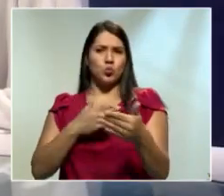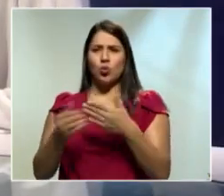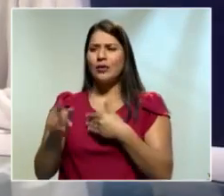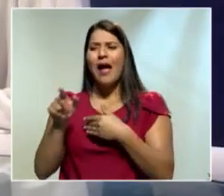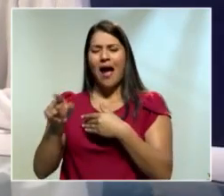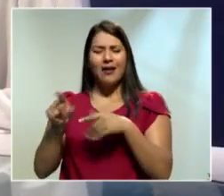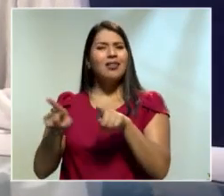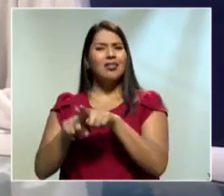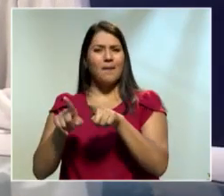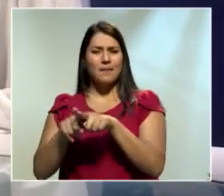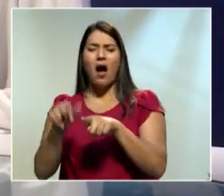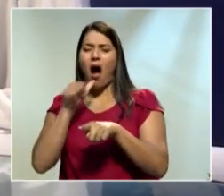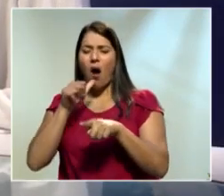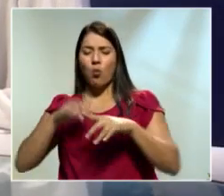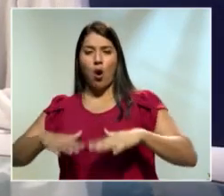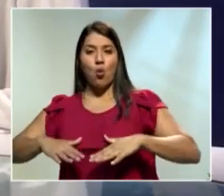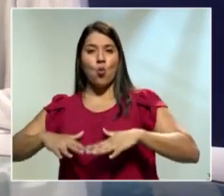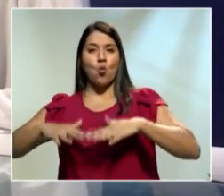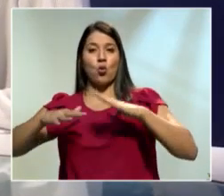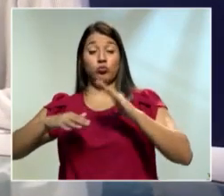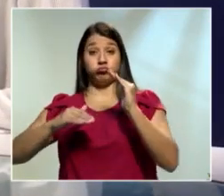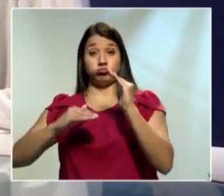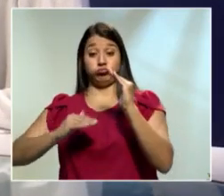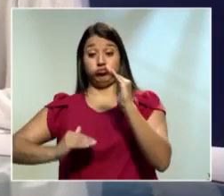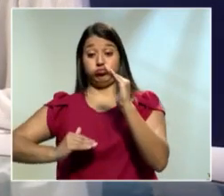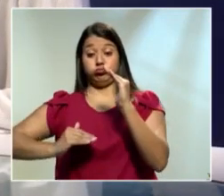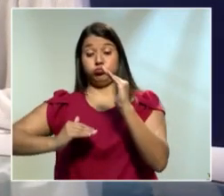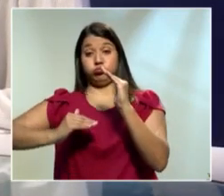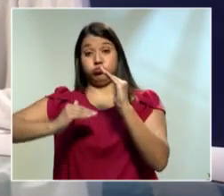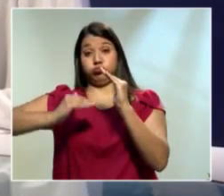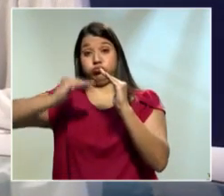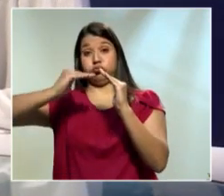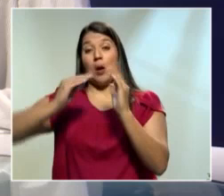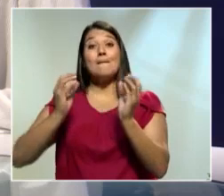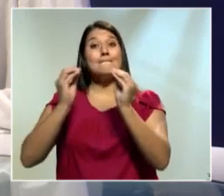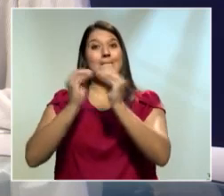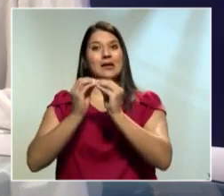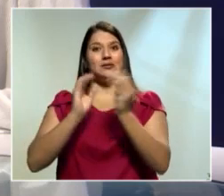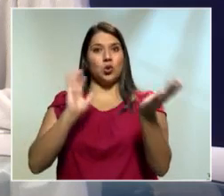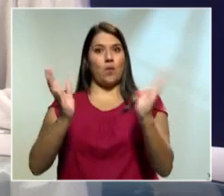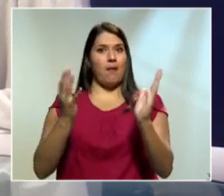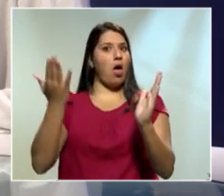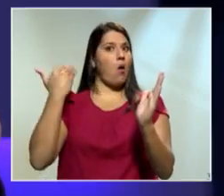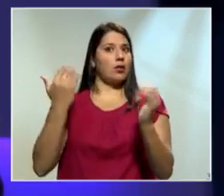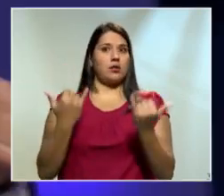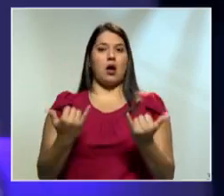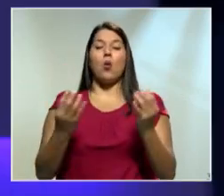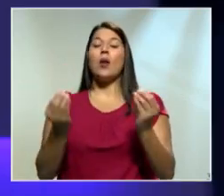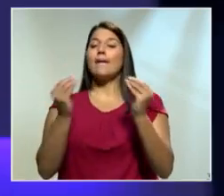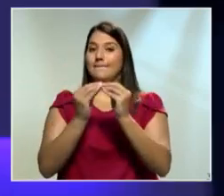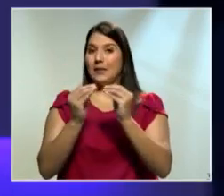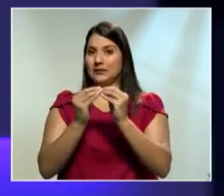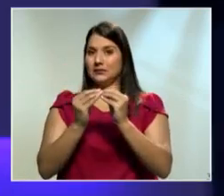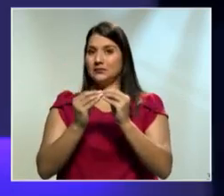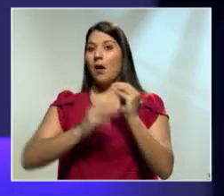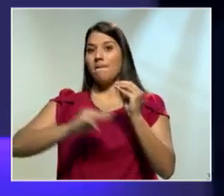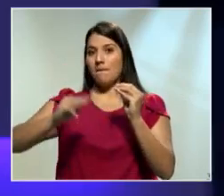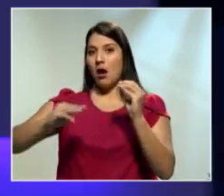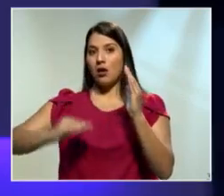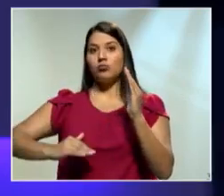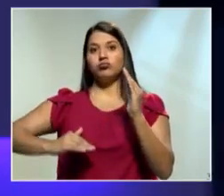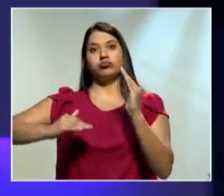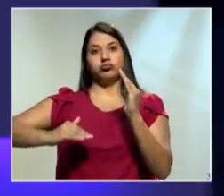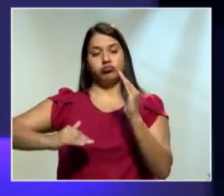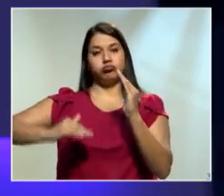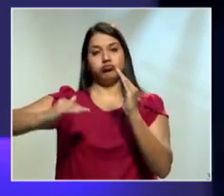de agua mucho mayores que antes. El nivel del flujo del mar ha